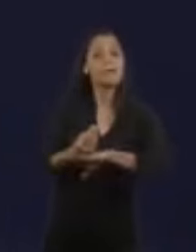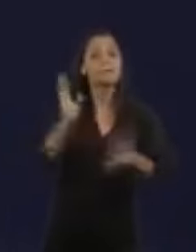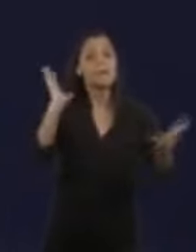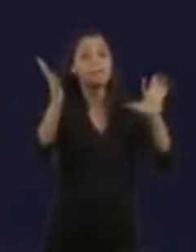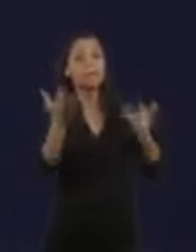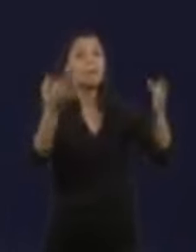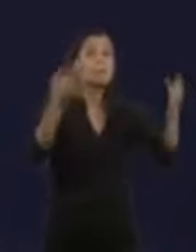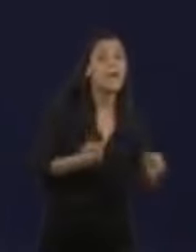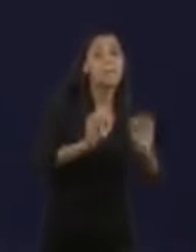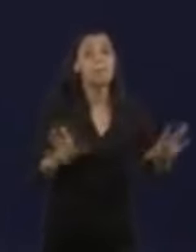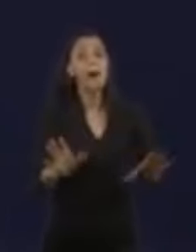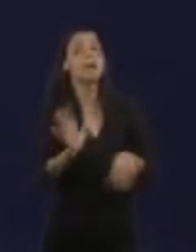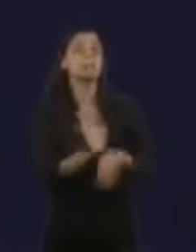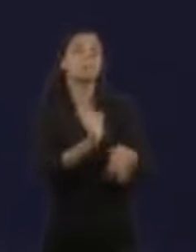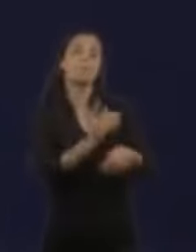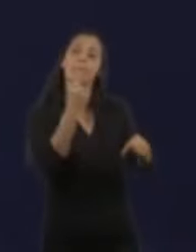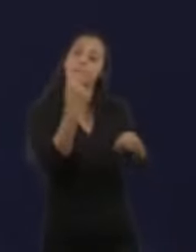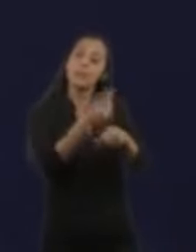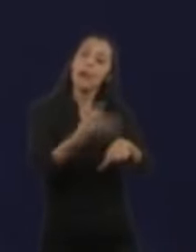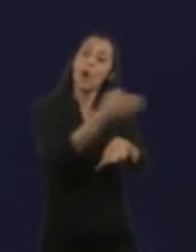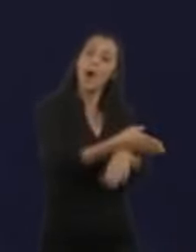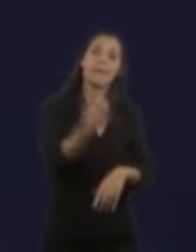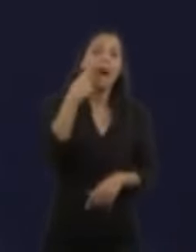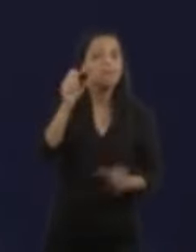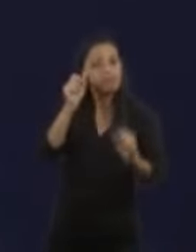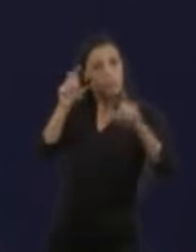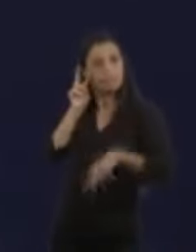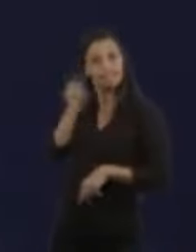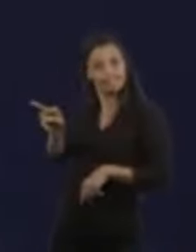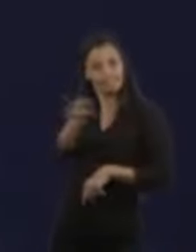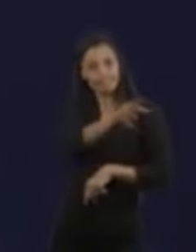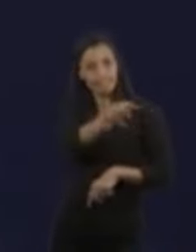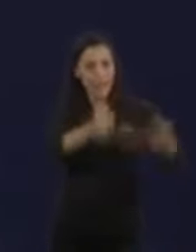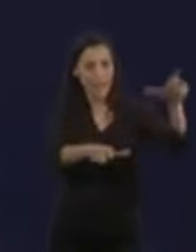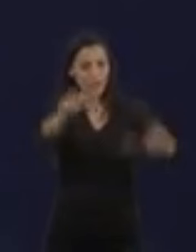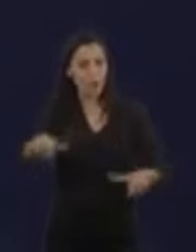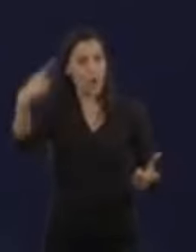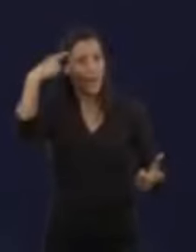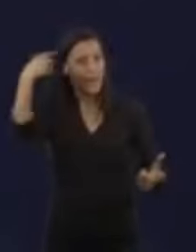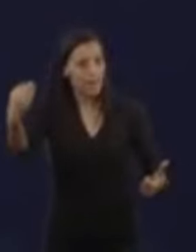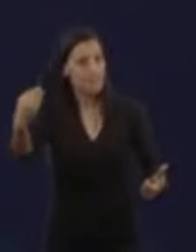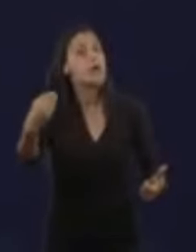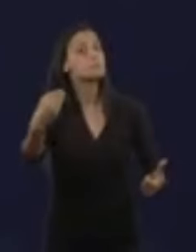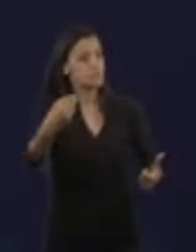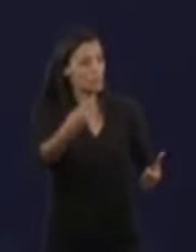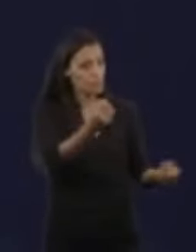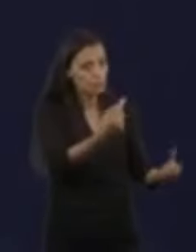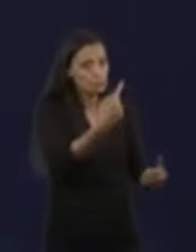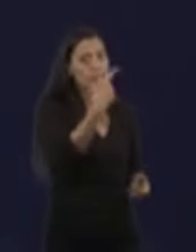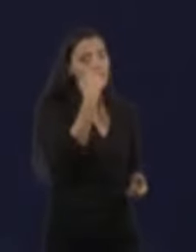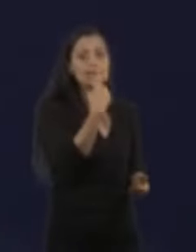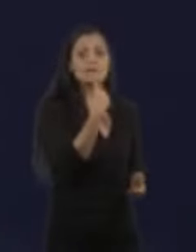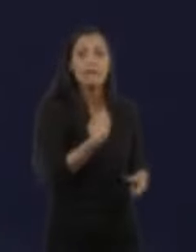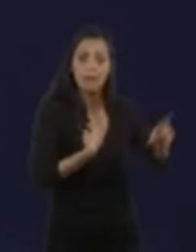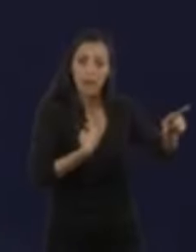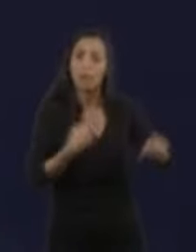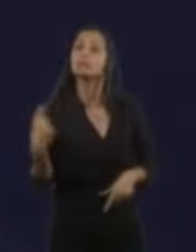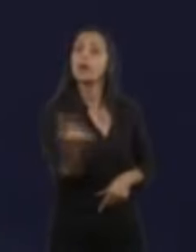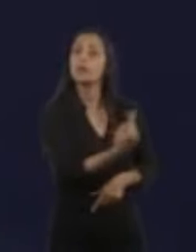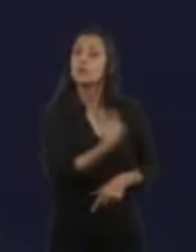respondiéndole y hay que prestarle atención y hay que escucharla y que está muy buena la pregunta eh estamos